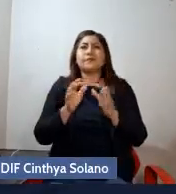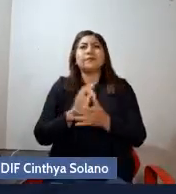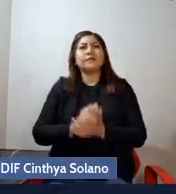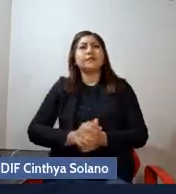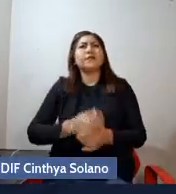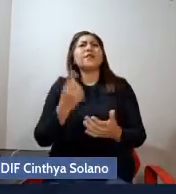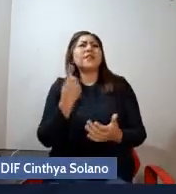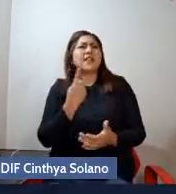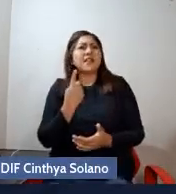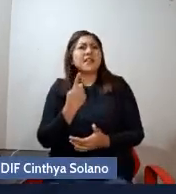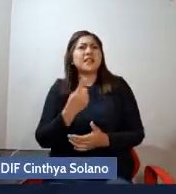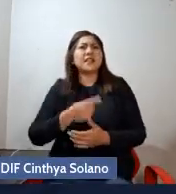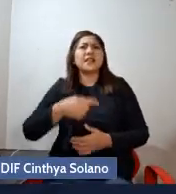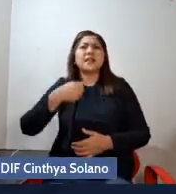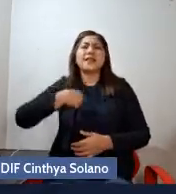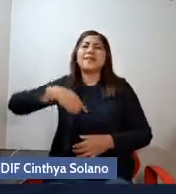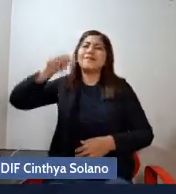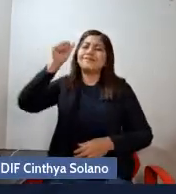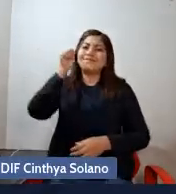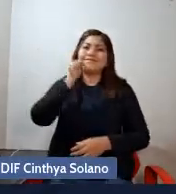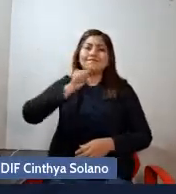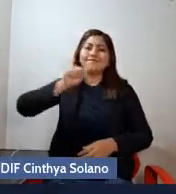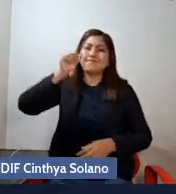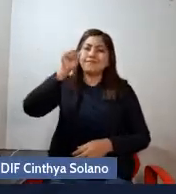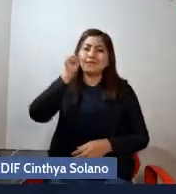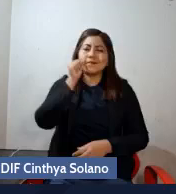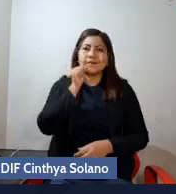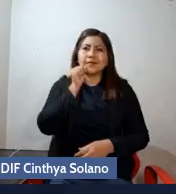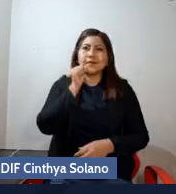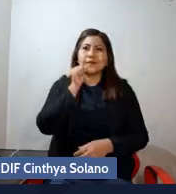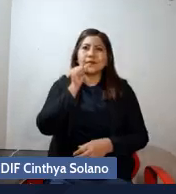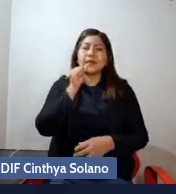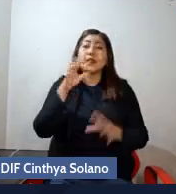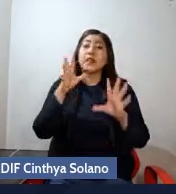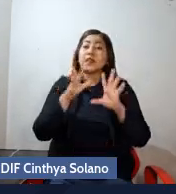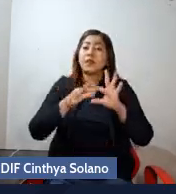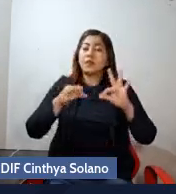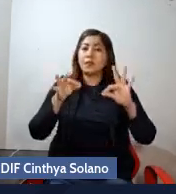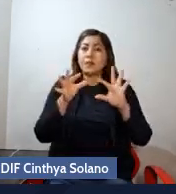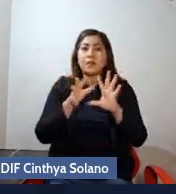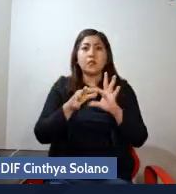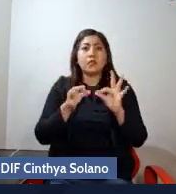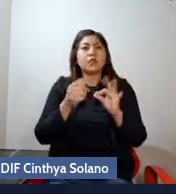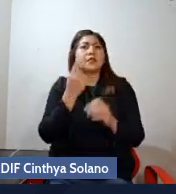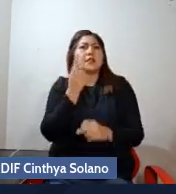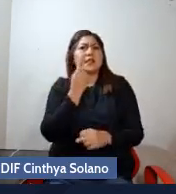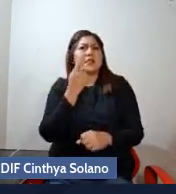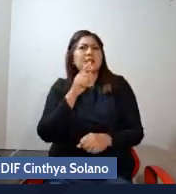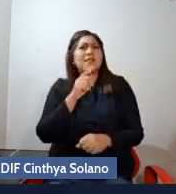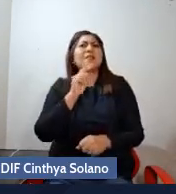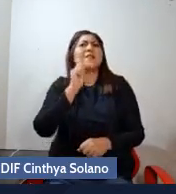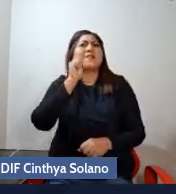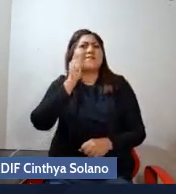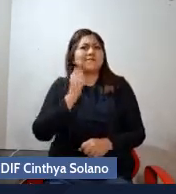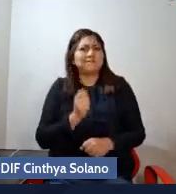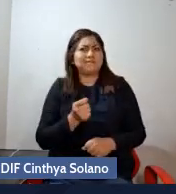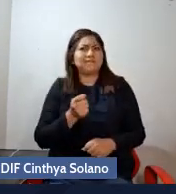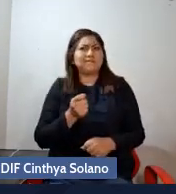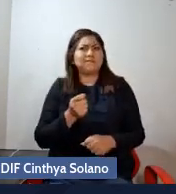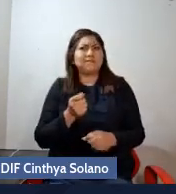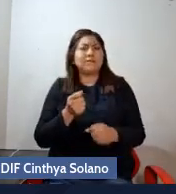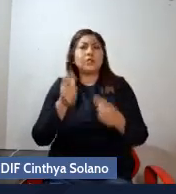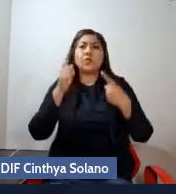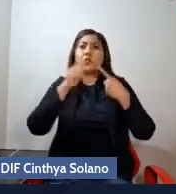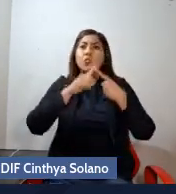decir qué es considerado delito electoral, quién está cometiendo el delito electoral,